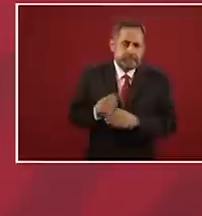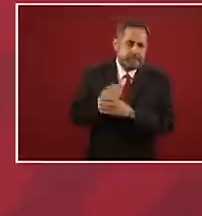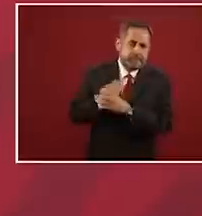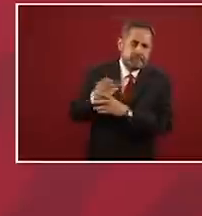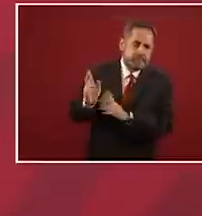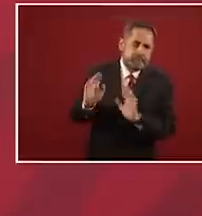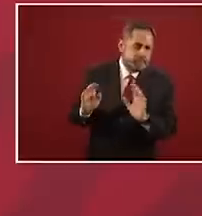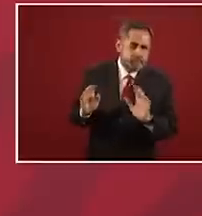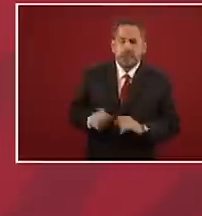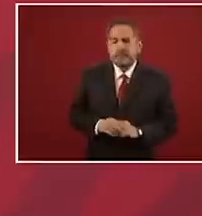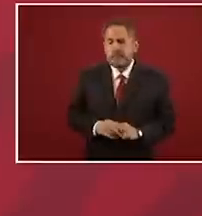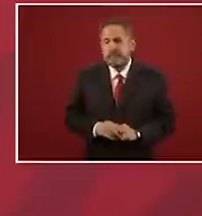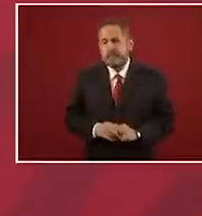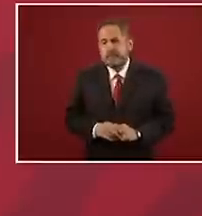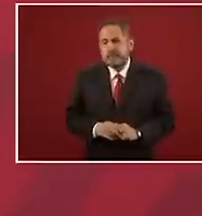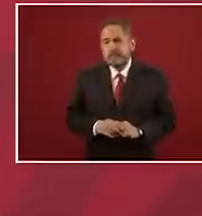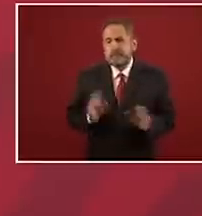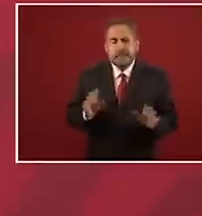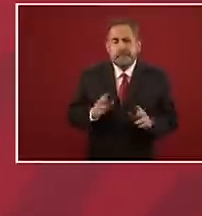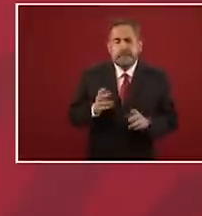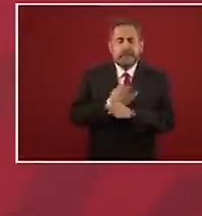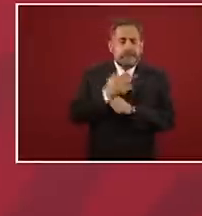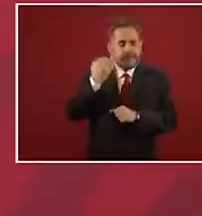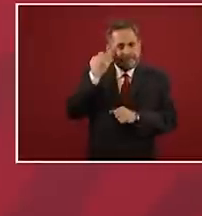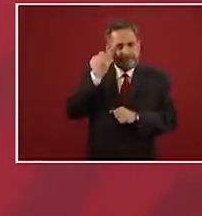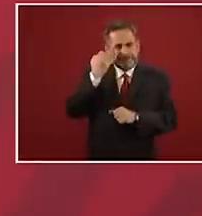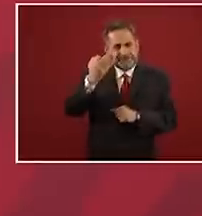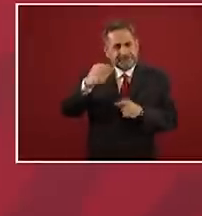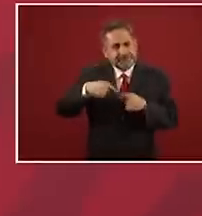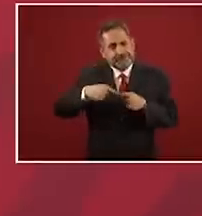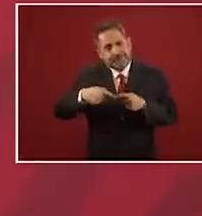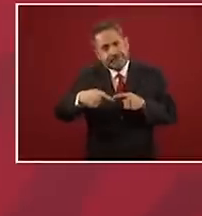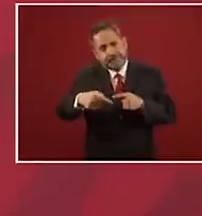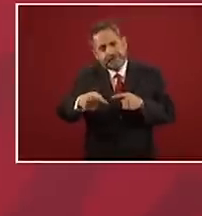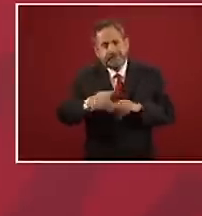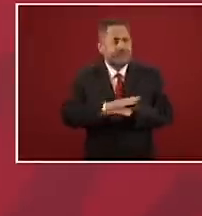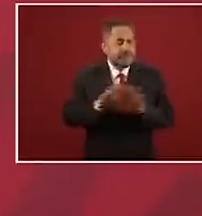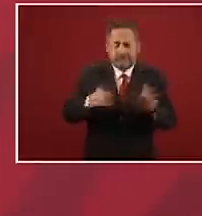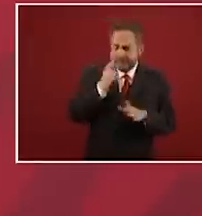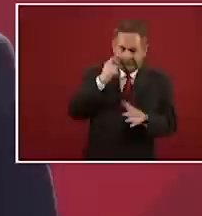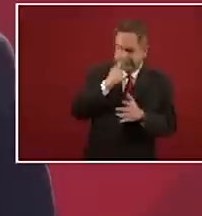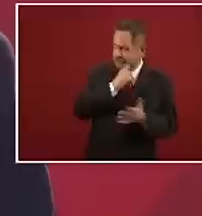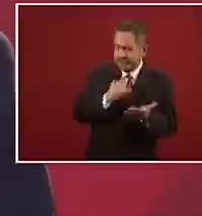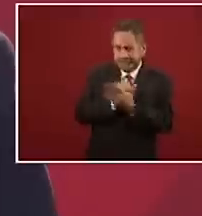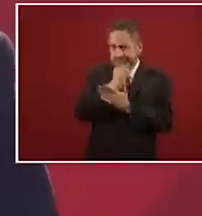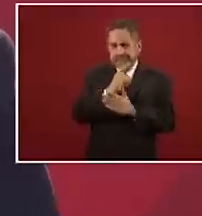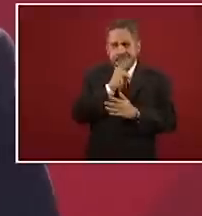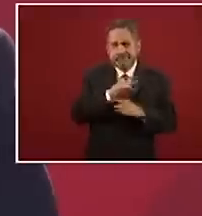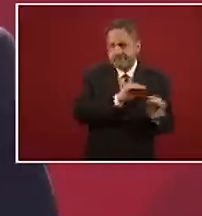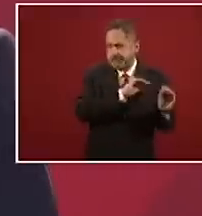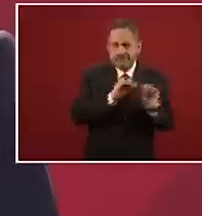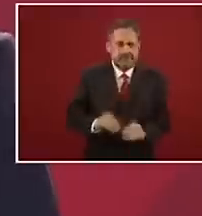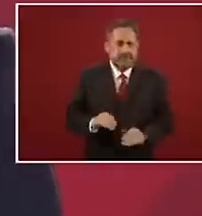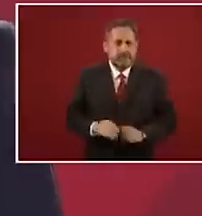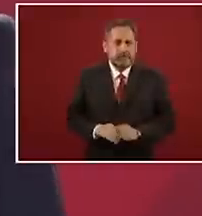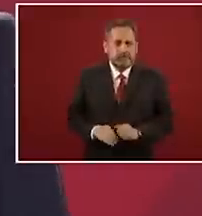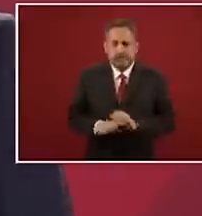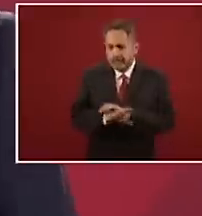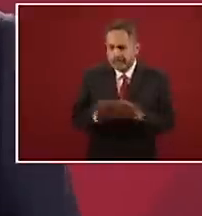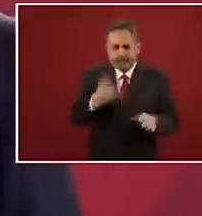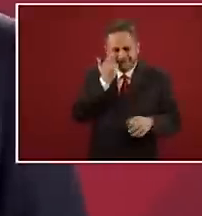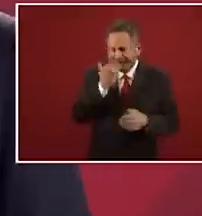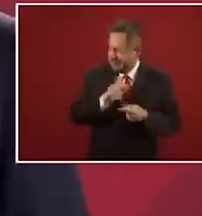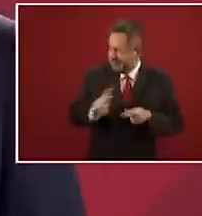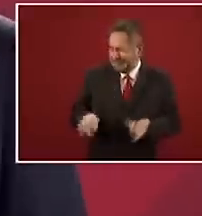y se está pasando el tiempo y por eso tomamos esta decisión. Ya